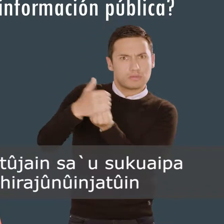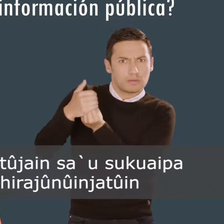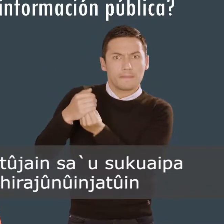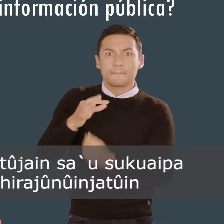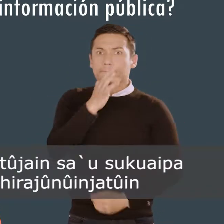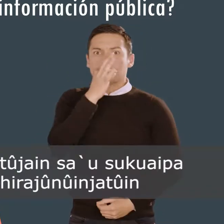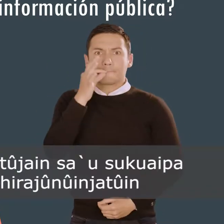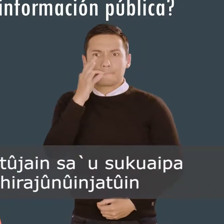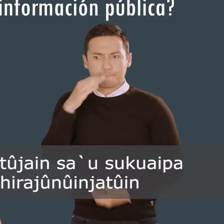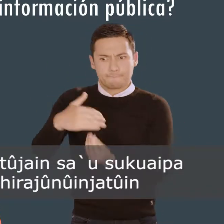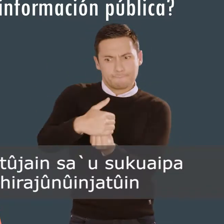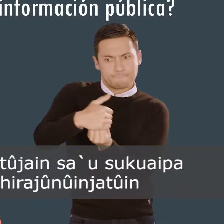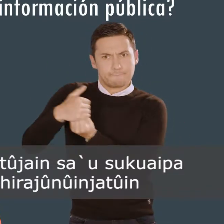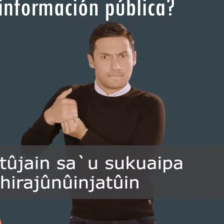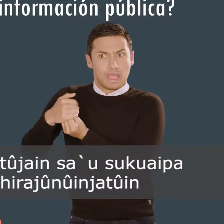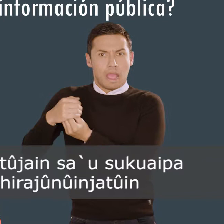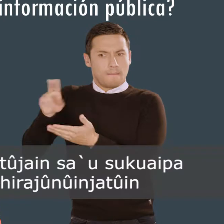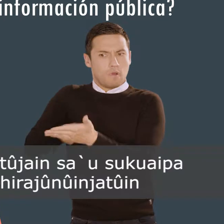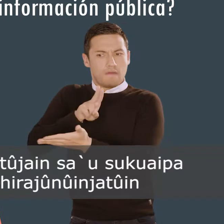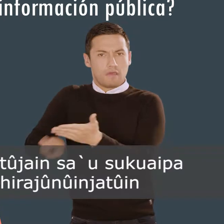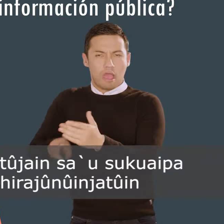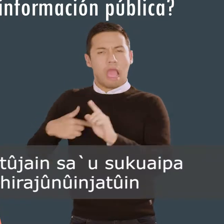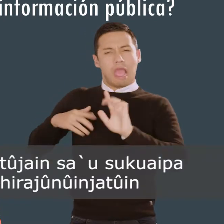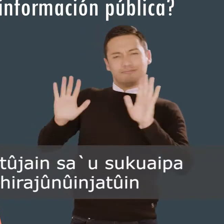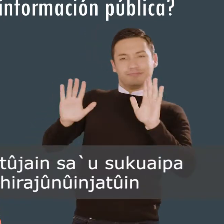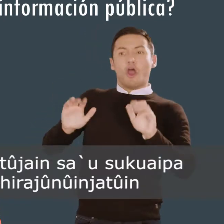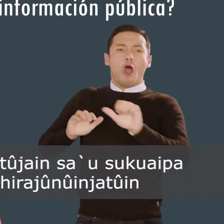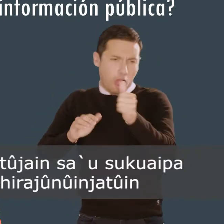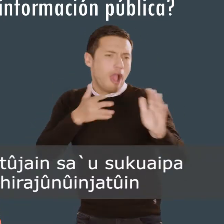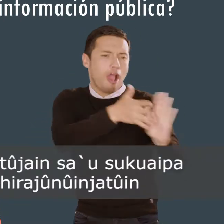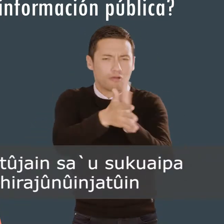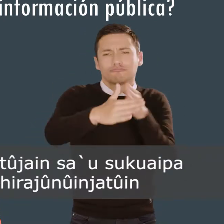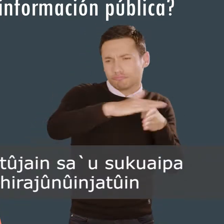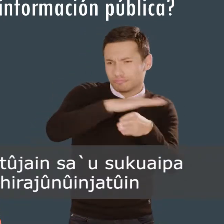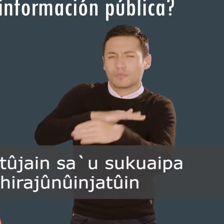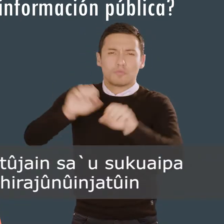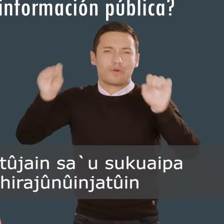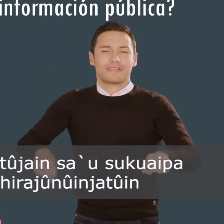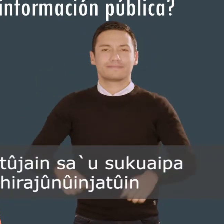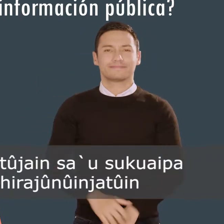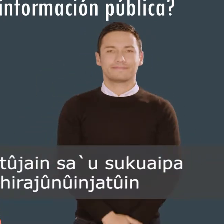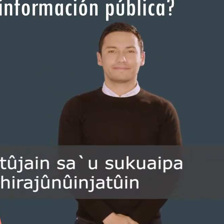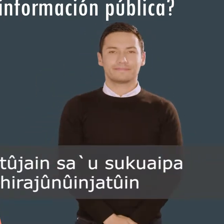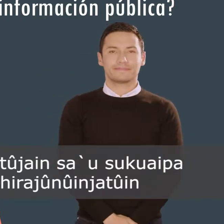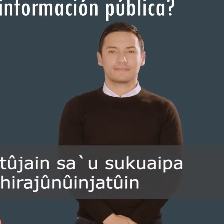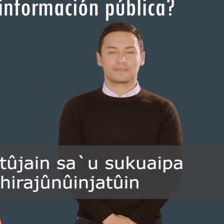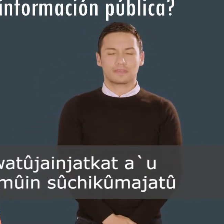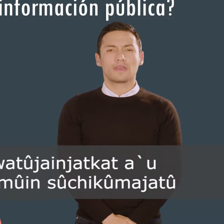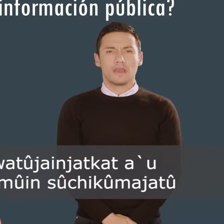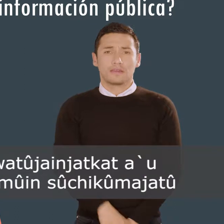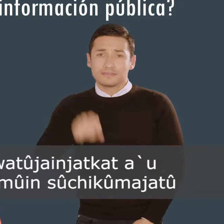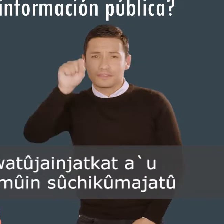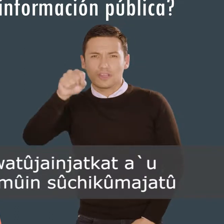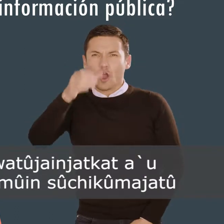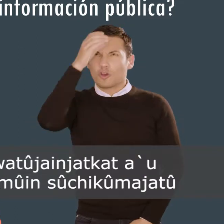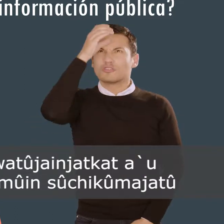o de señalamiento como prohibitivo de conocimiento público o alguna restricción.